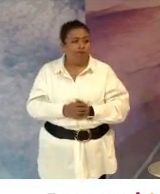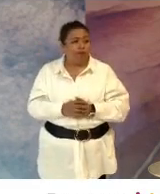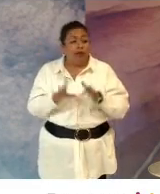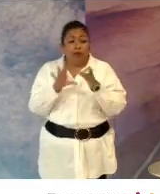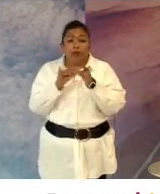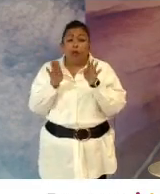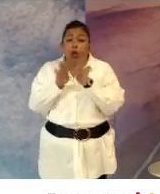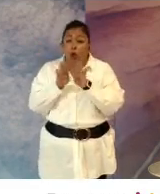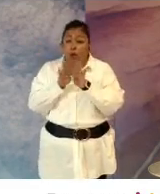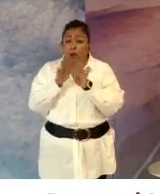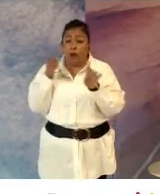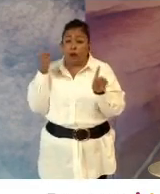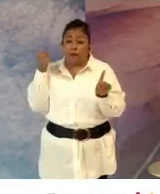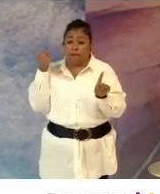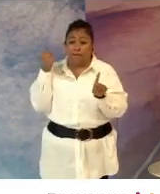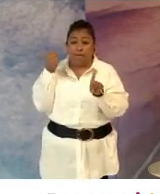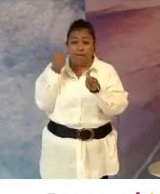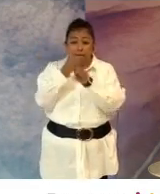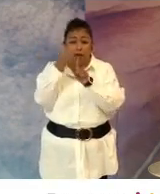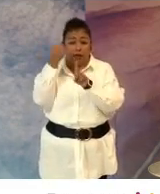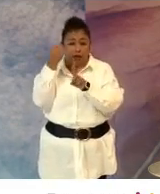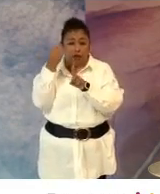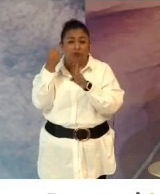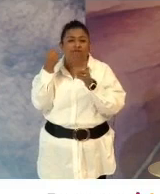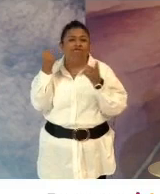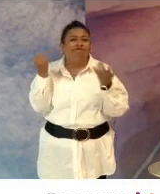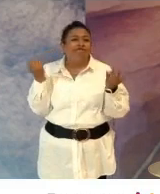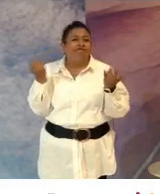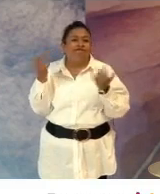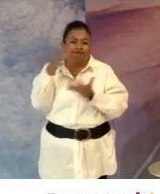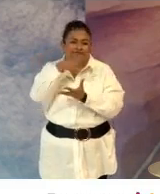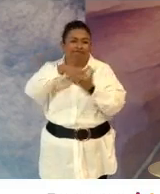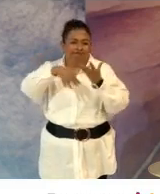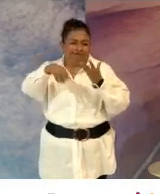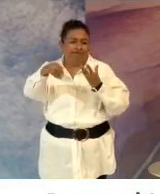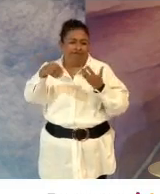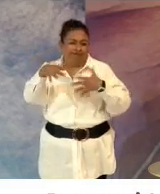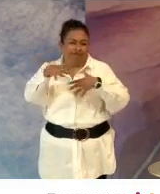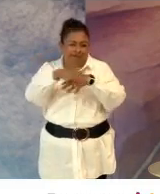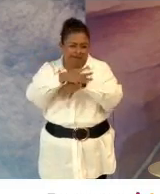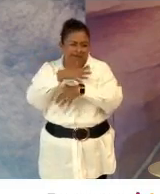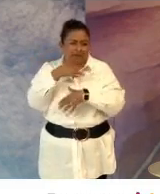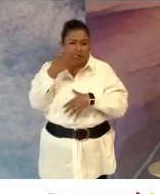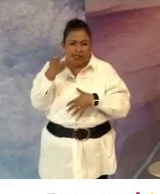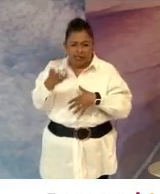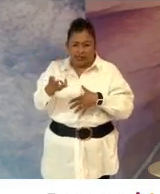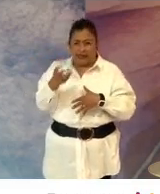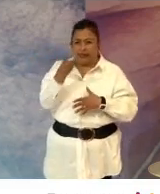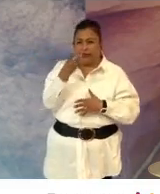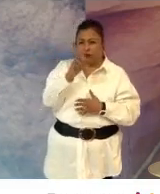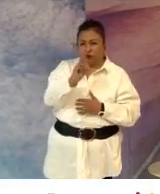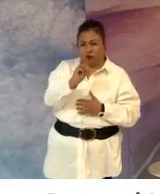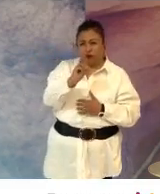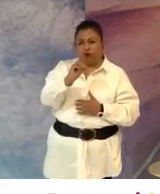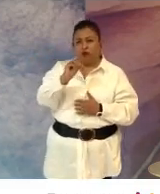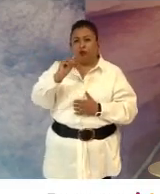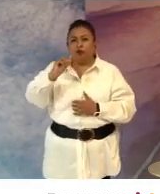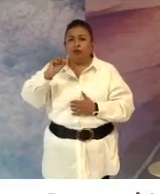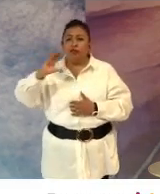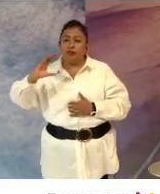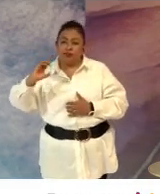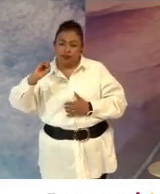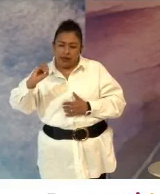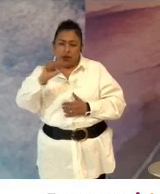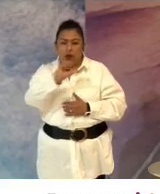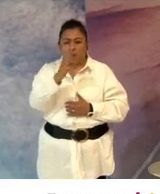del impacto, la inversión de impacto es como un sustituto y es como este cambio del 3.0 al 4.0 y lo que